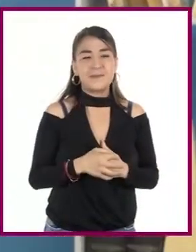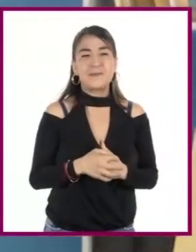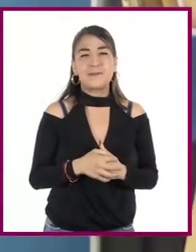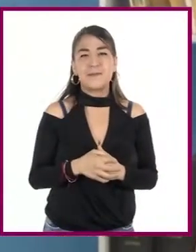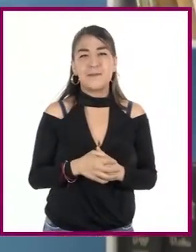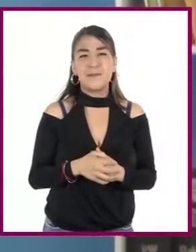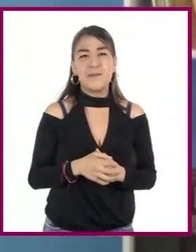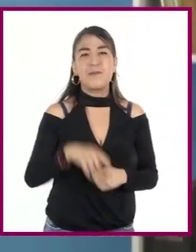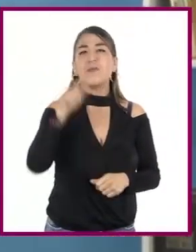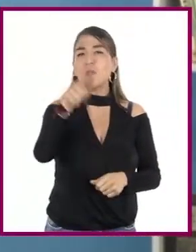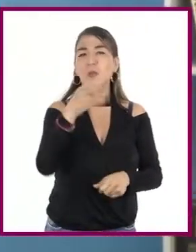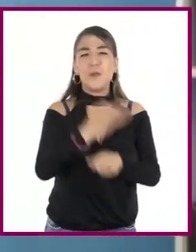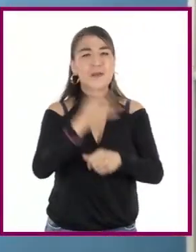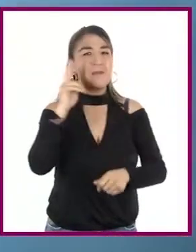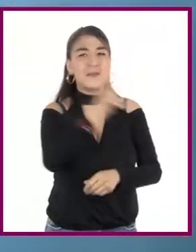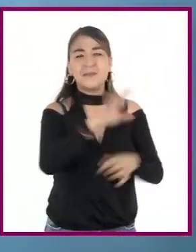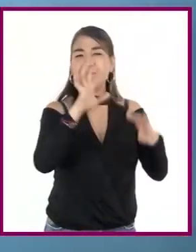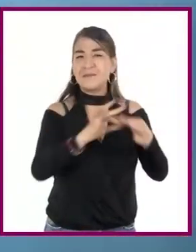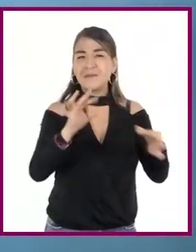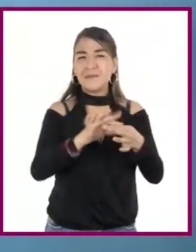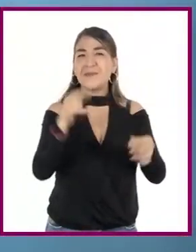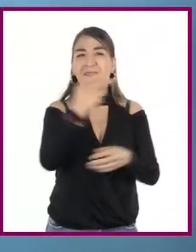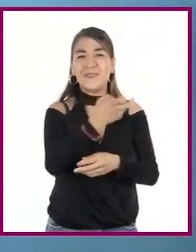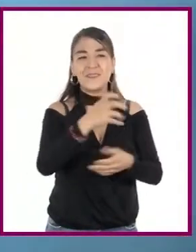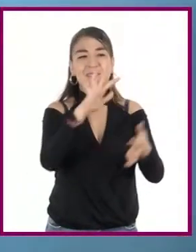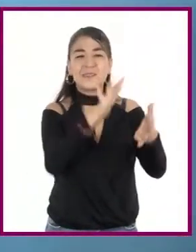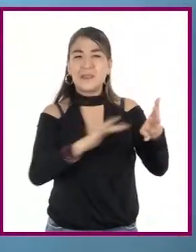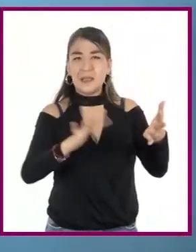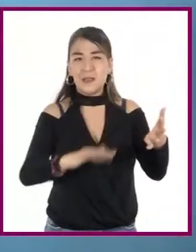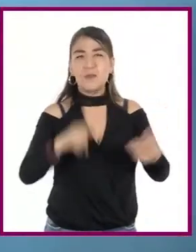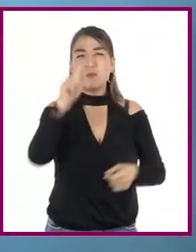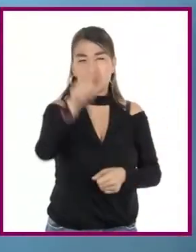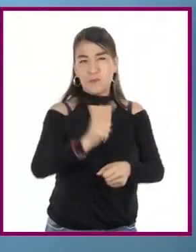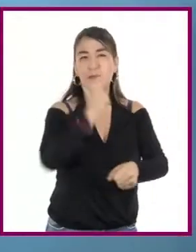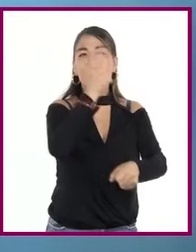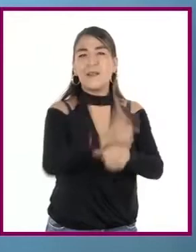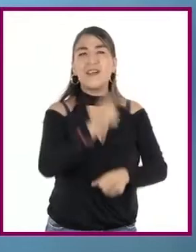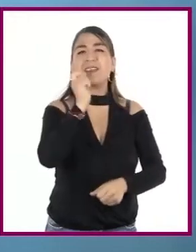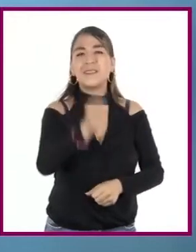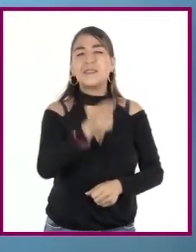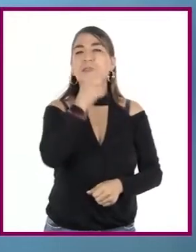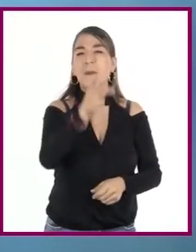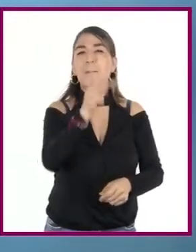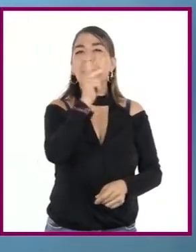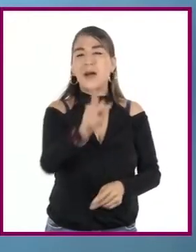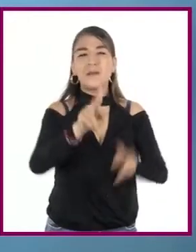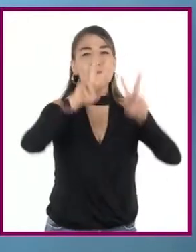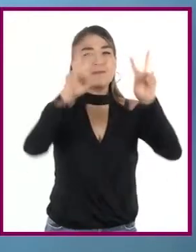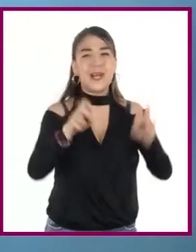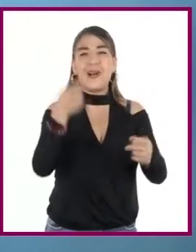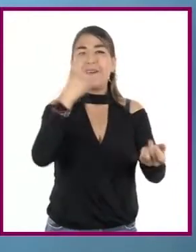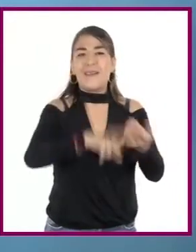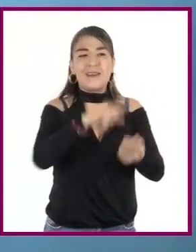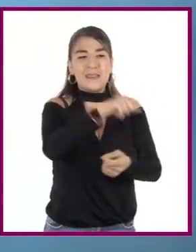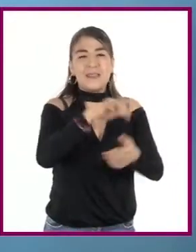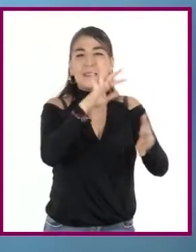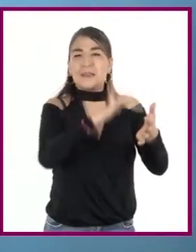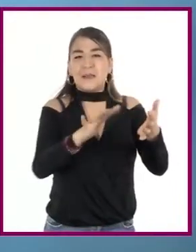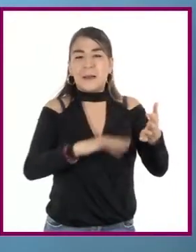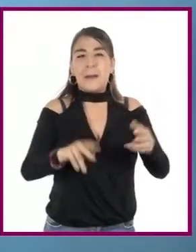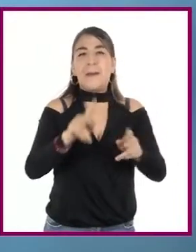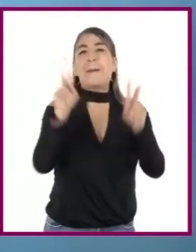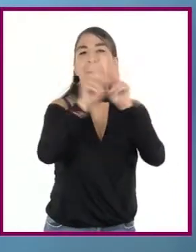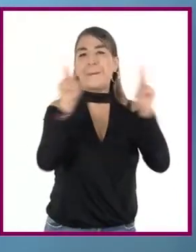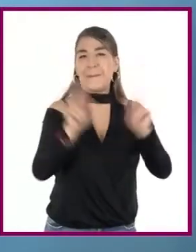¿Qué les llamó la atención de este relato? Se dan cuenta que la palabra clave que resalta en el texto es la